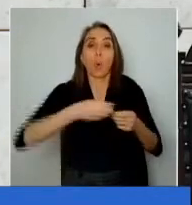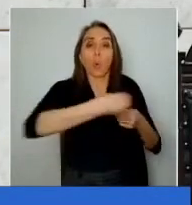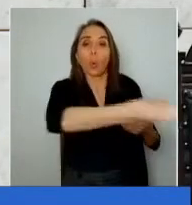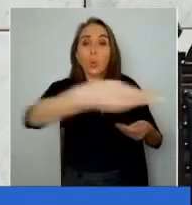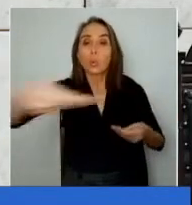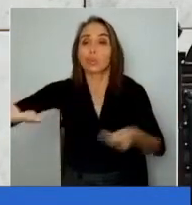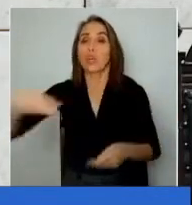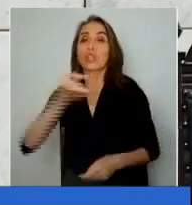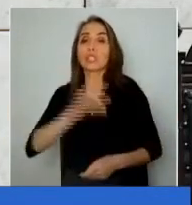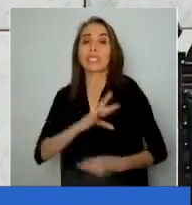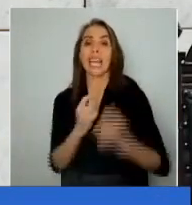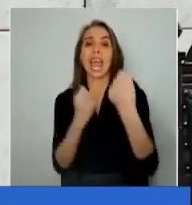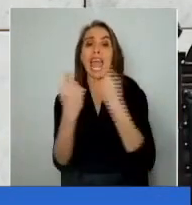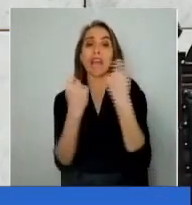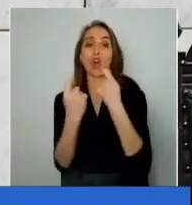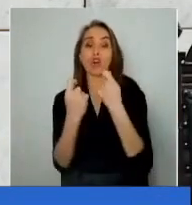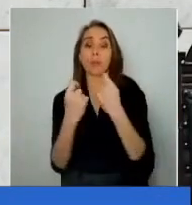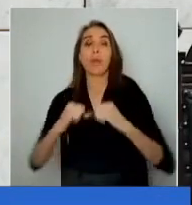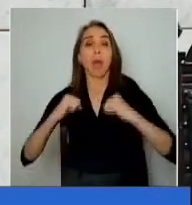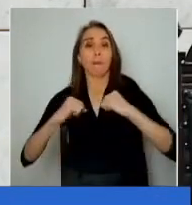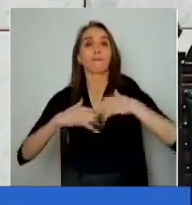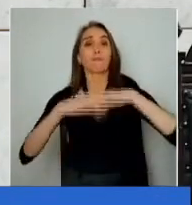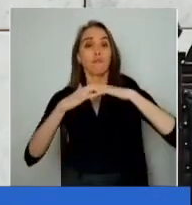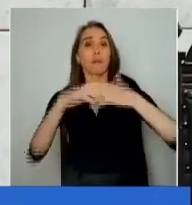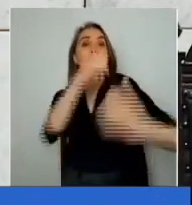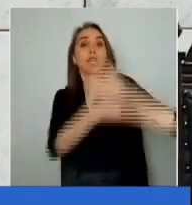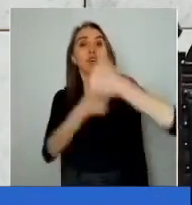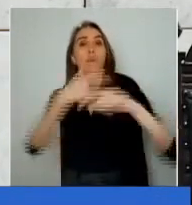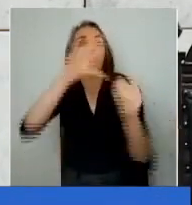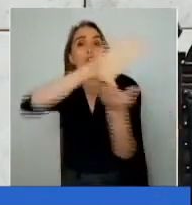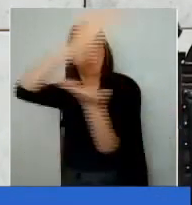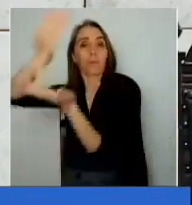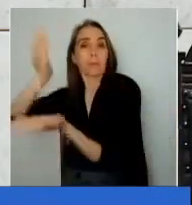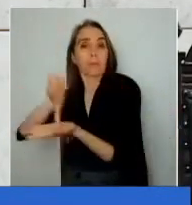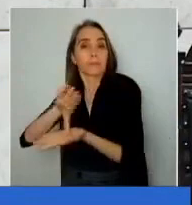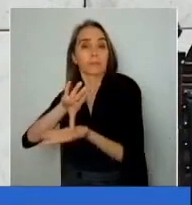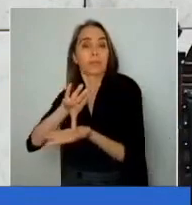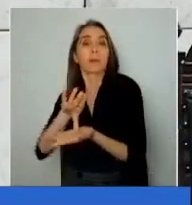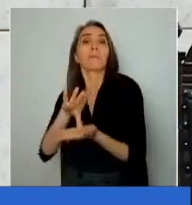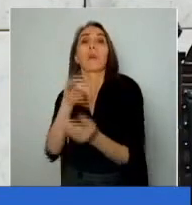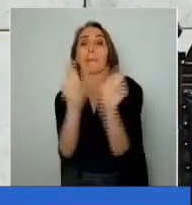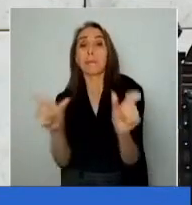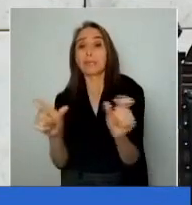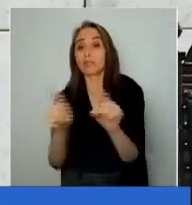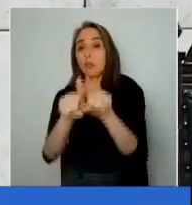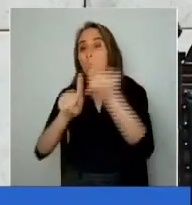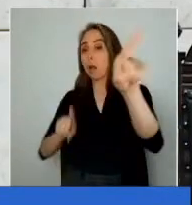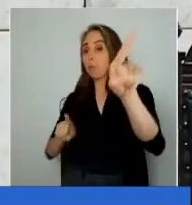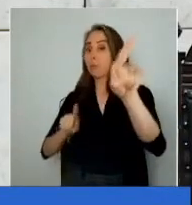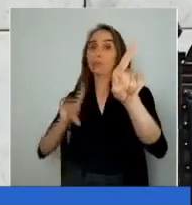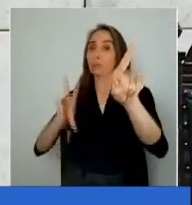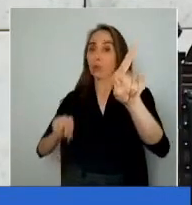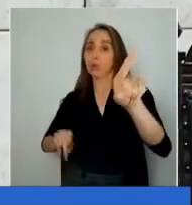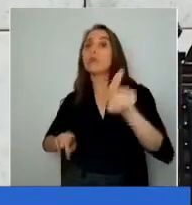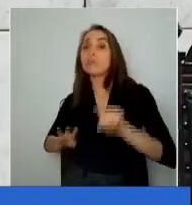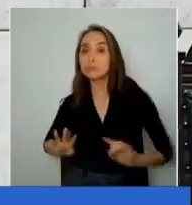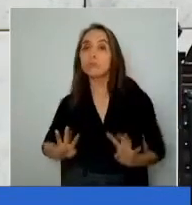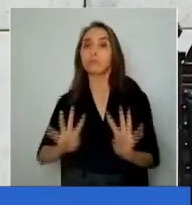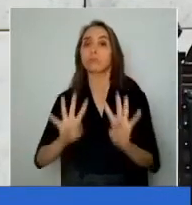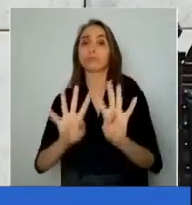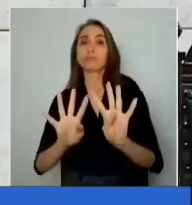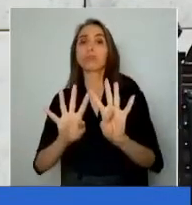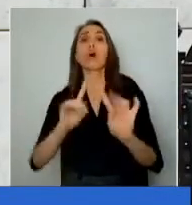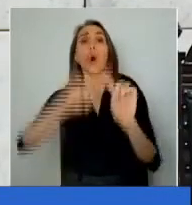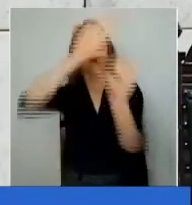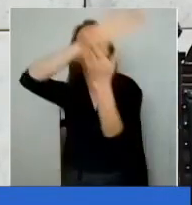sea fuerte y competitiva pero que a su vez no deje a nadie atrás esto lo han hecho otros países